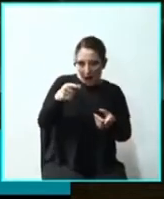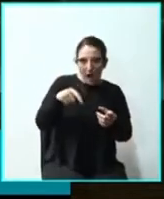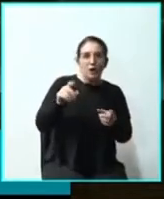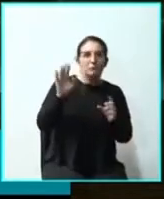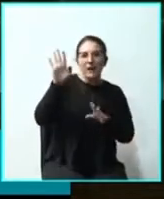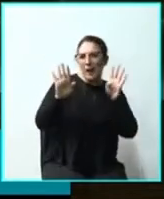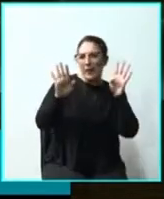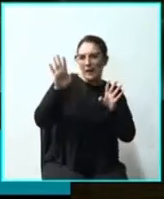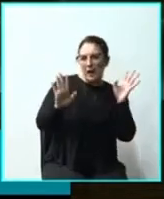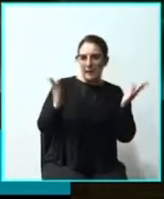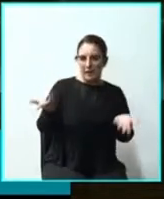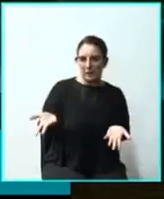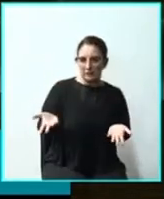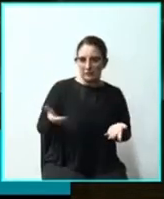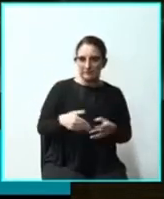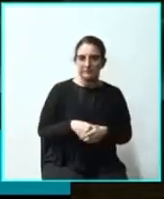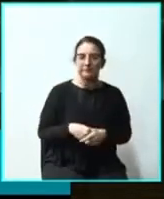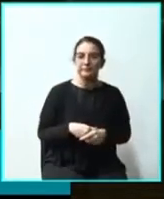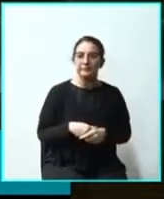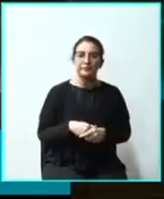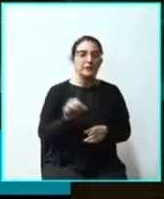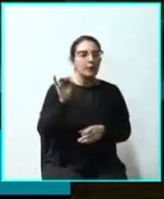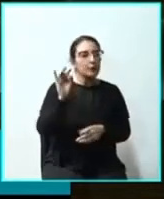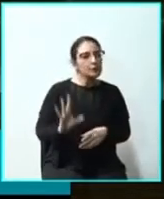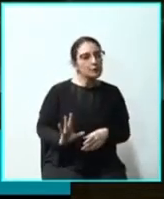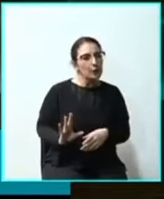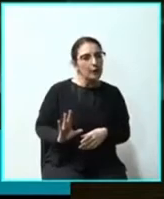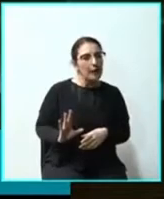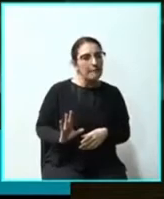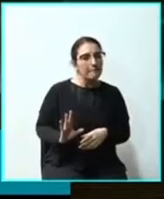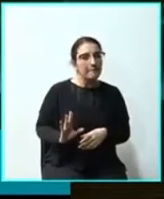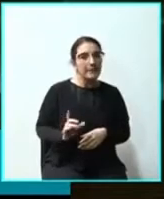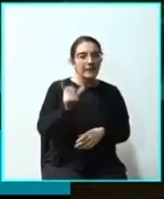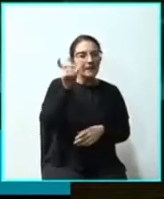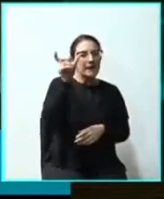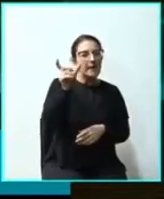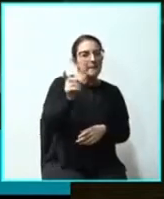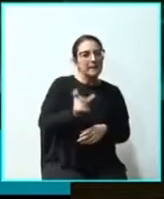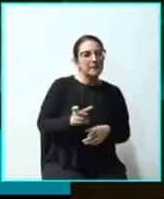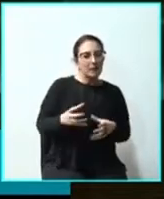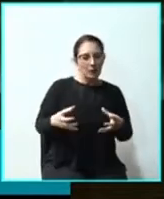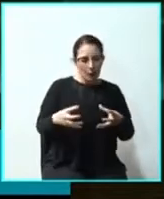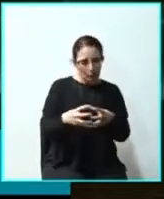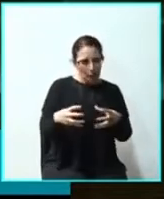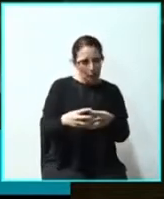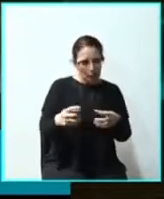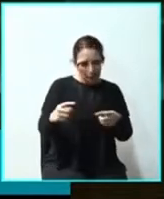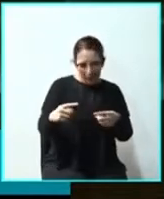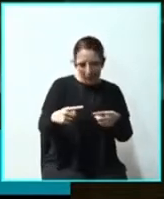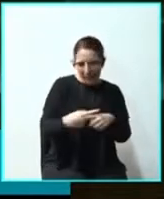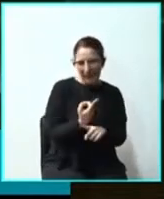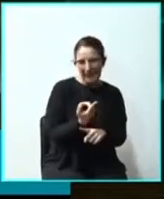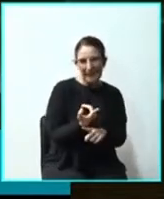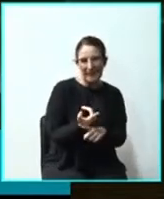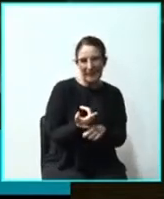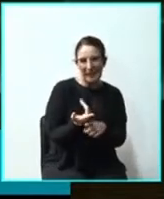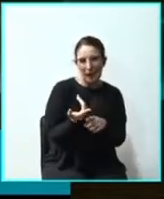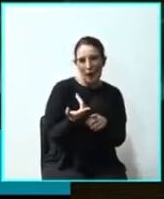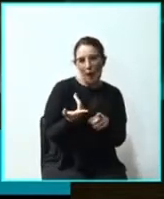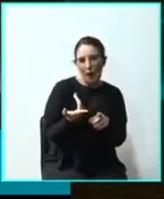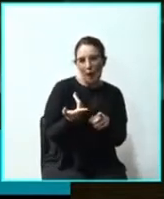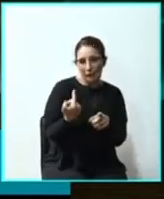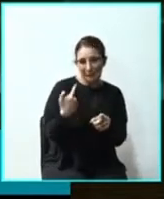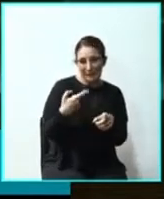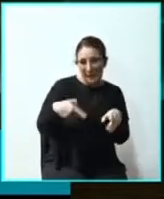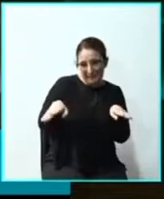de los ciudadanos. Y solamente los que somos una fuerza que se identifica con el socialismo, con la izquierda,